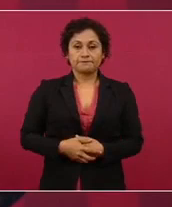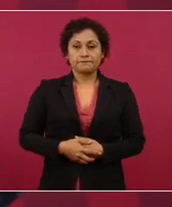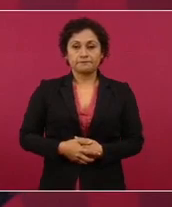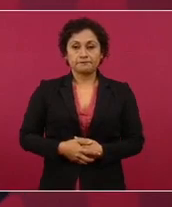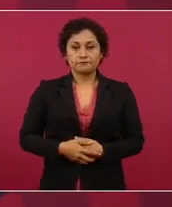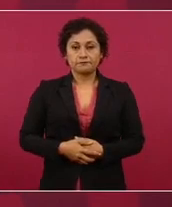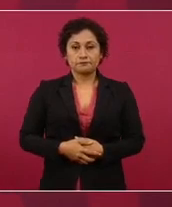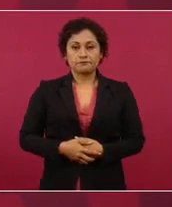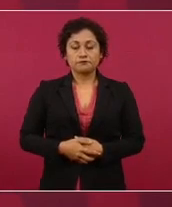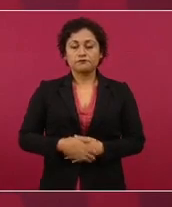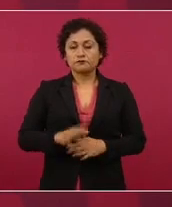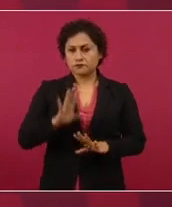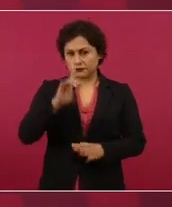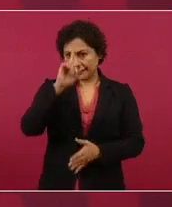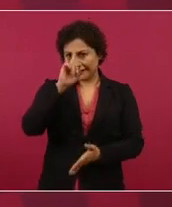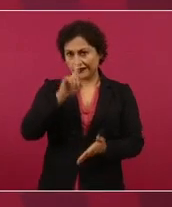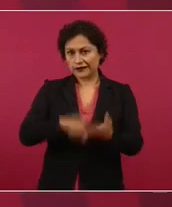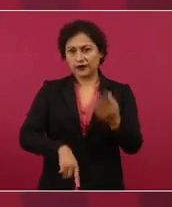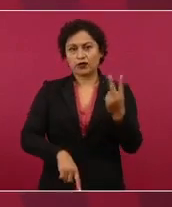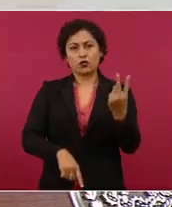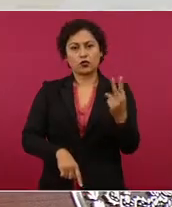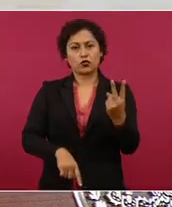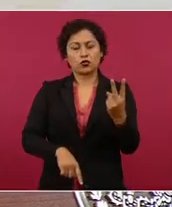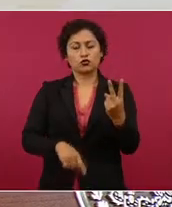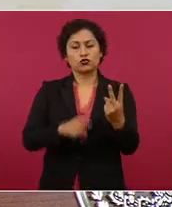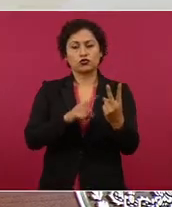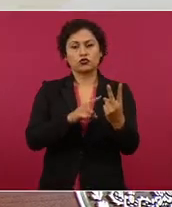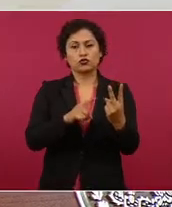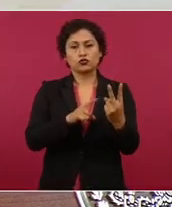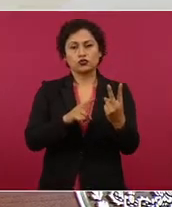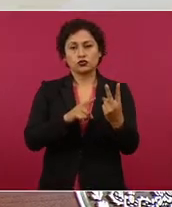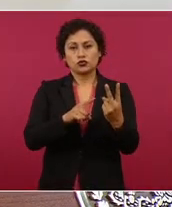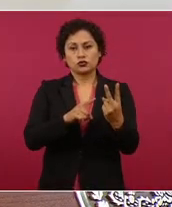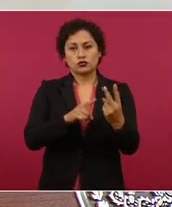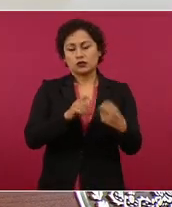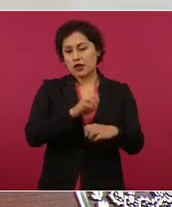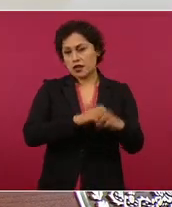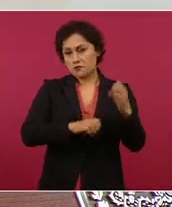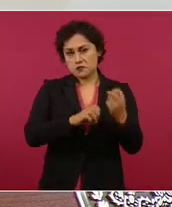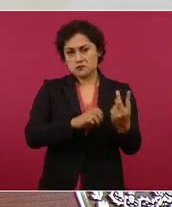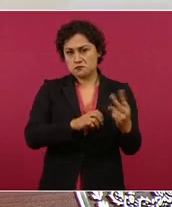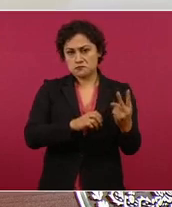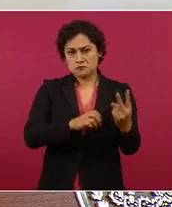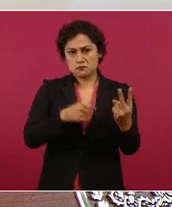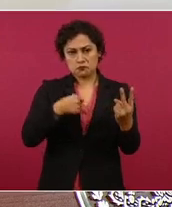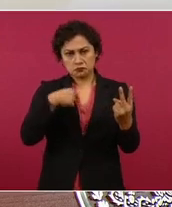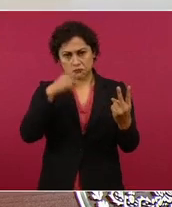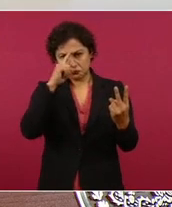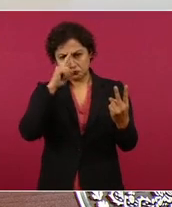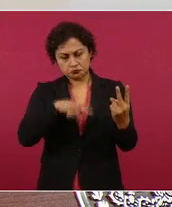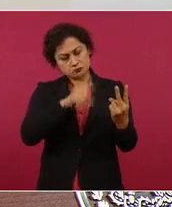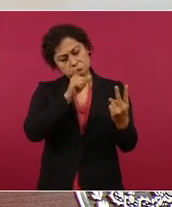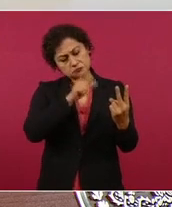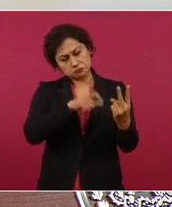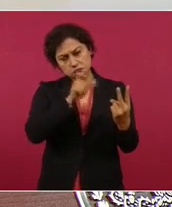Creo que en los 2 casos, cualquiera de las 2 empresas o grupos